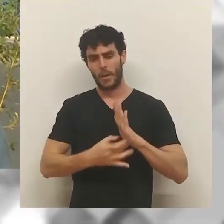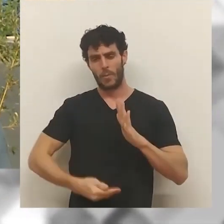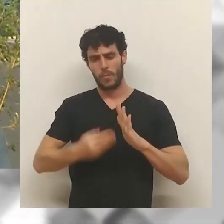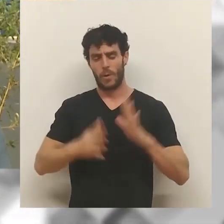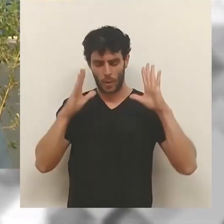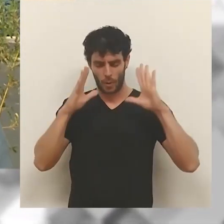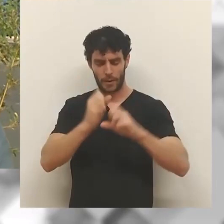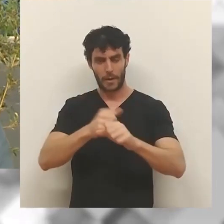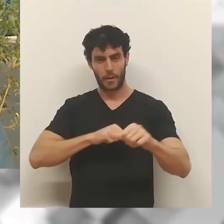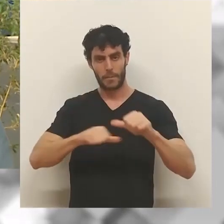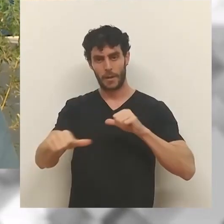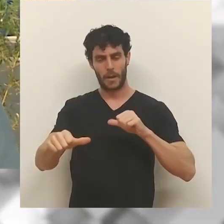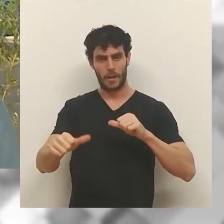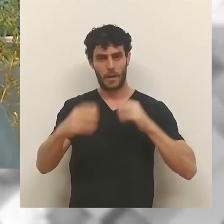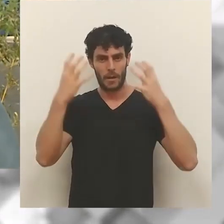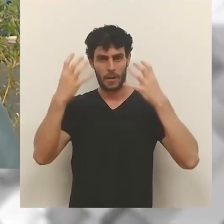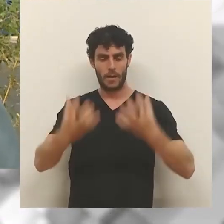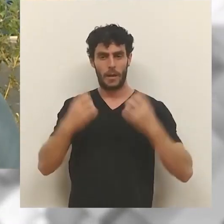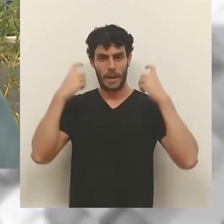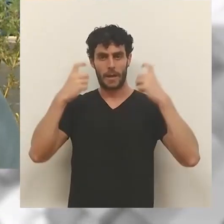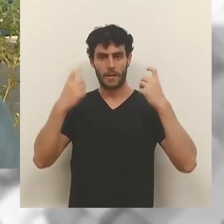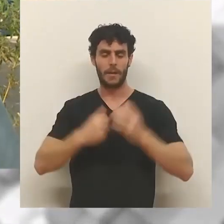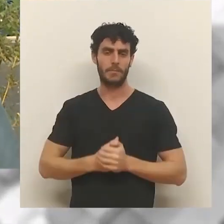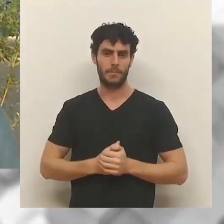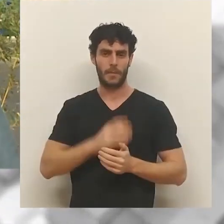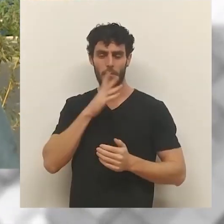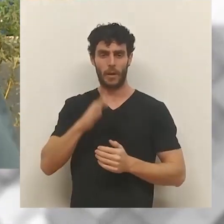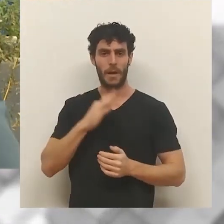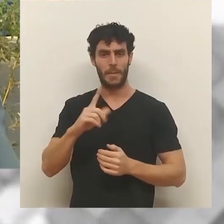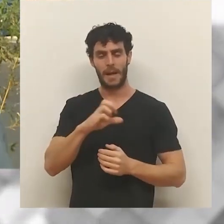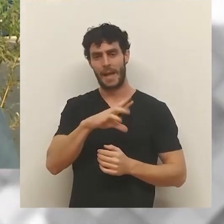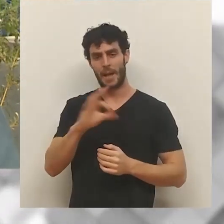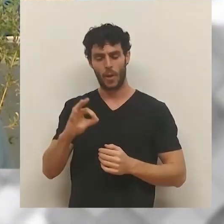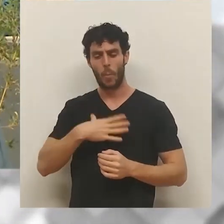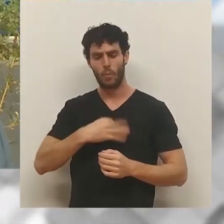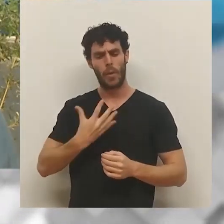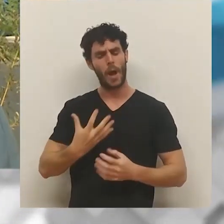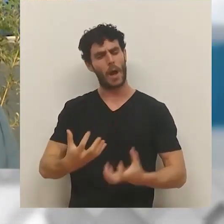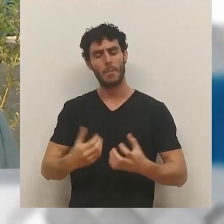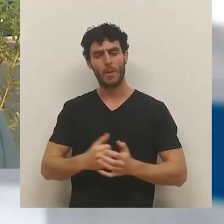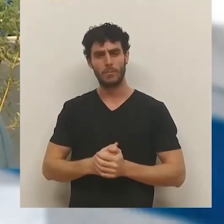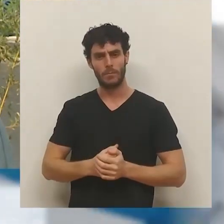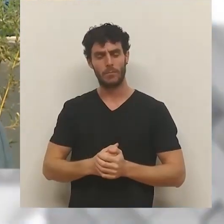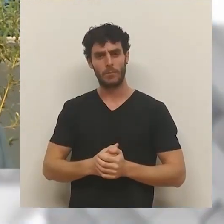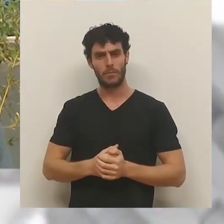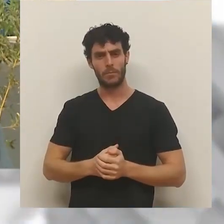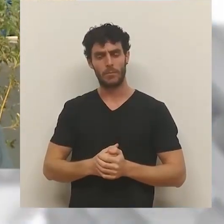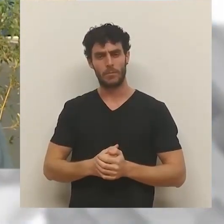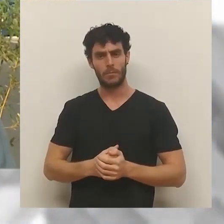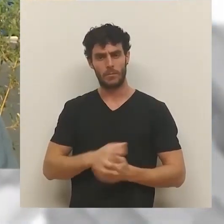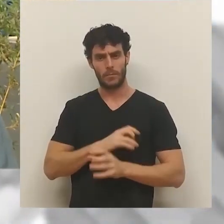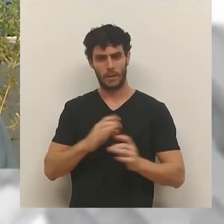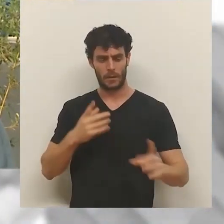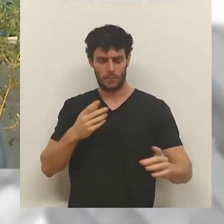intentar hacer un buen partido concentrados y a partir de ahí pueden entrar a ganar porque además el Laredo también está llamado en su categoría a ser de los